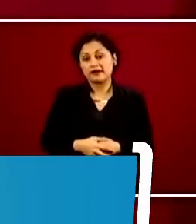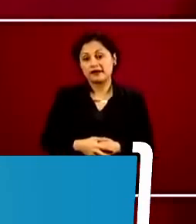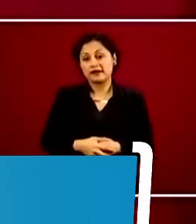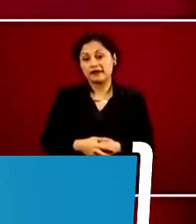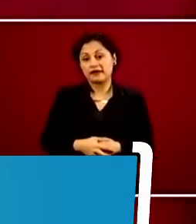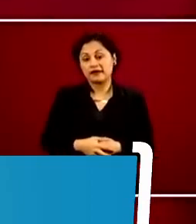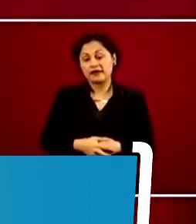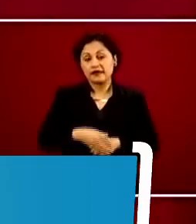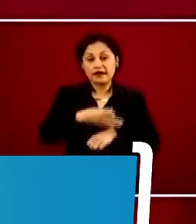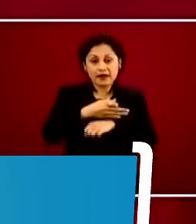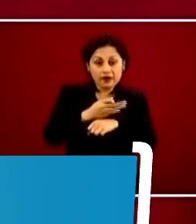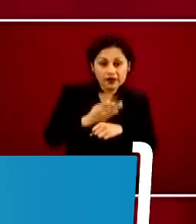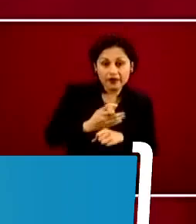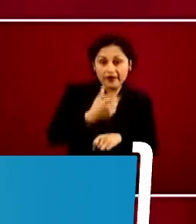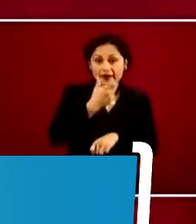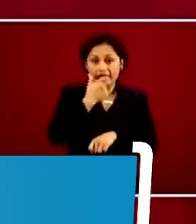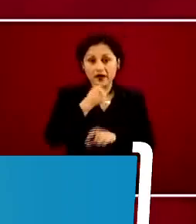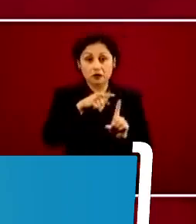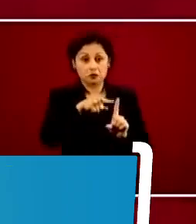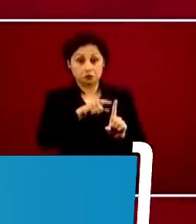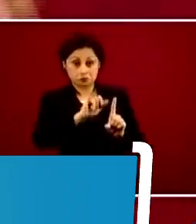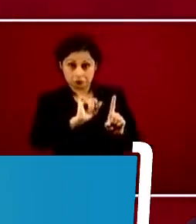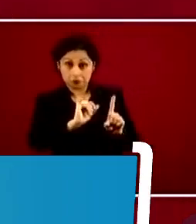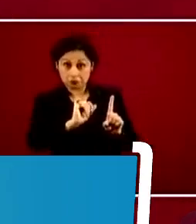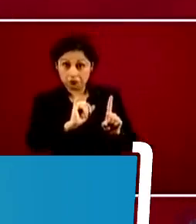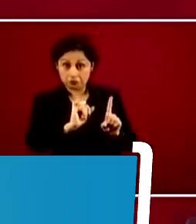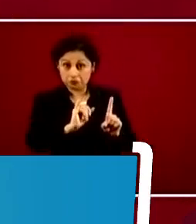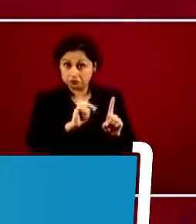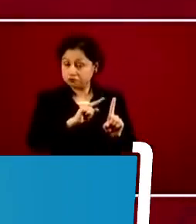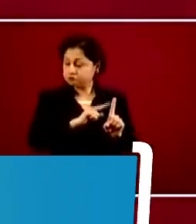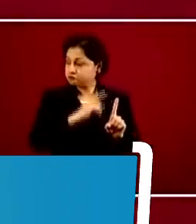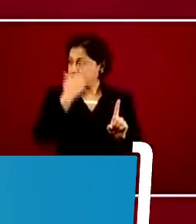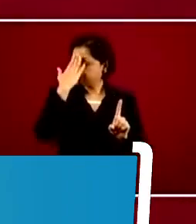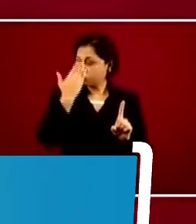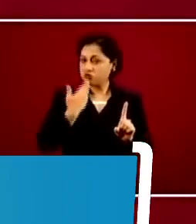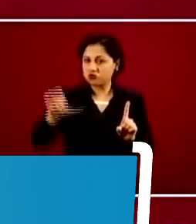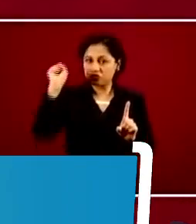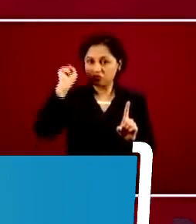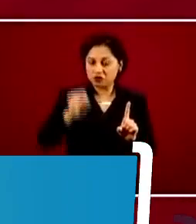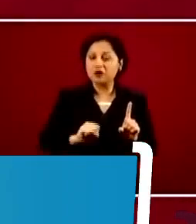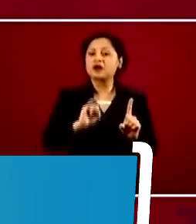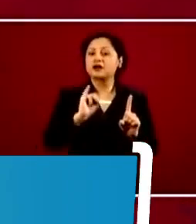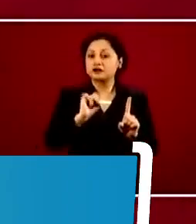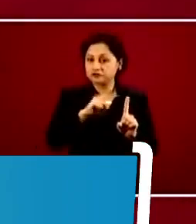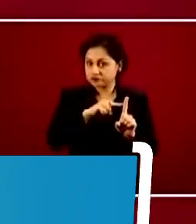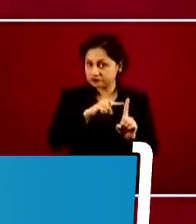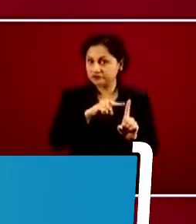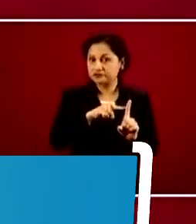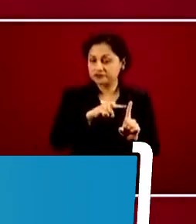con talento, que es...